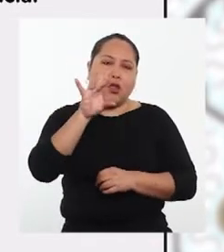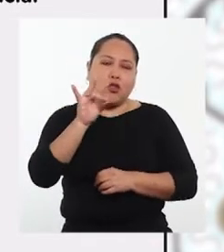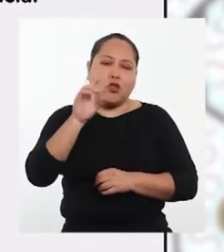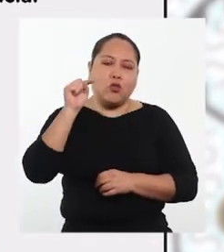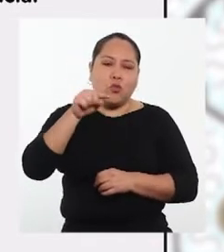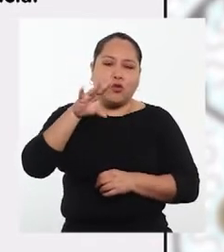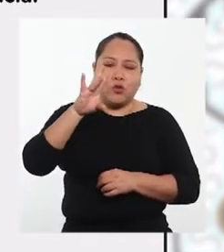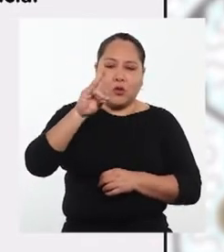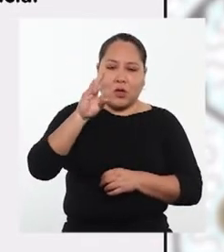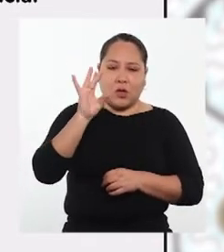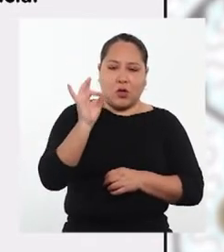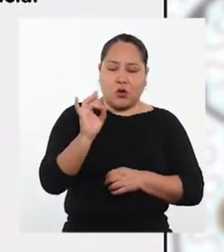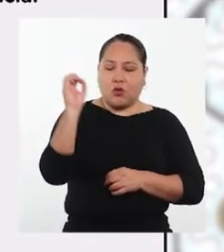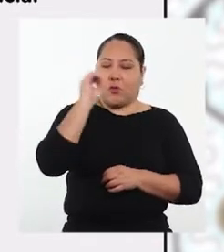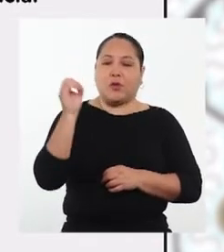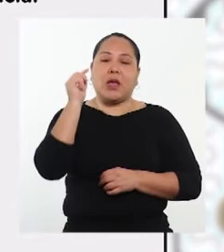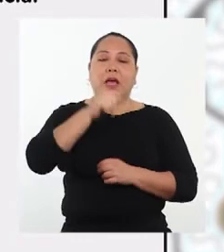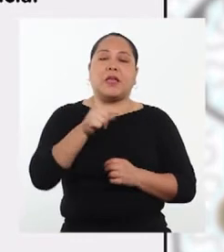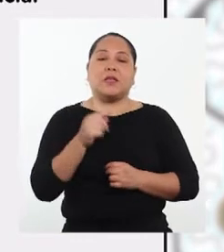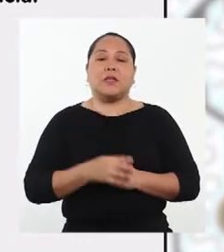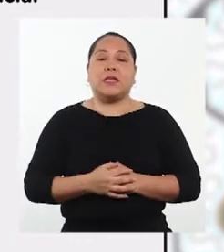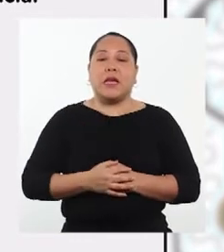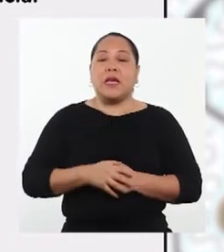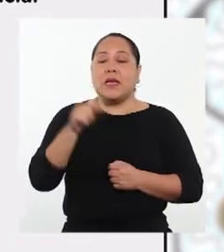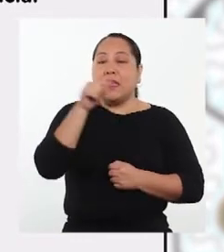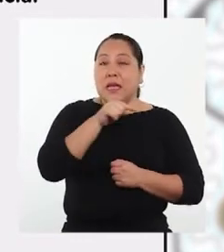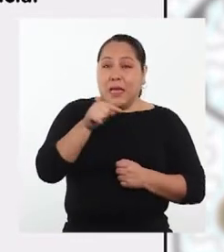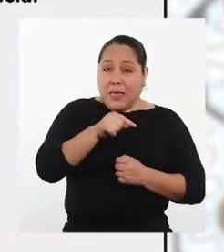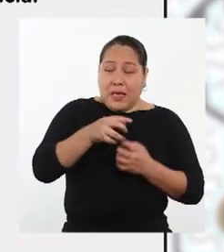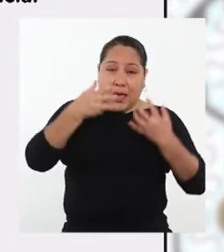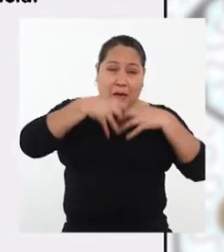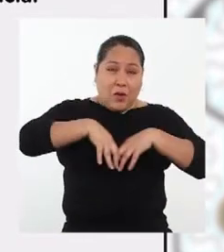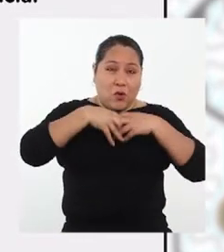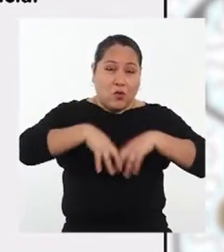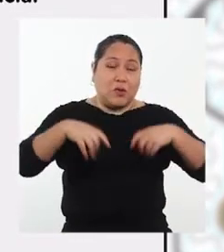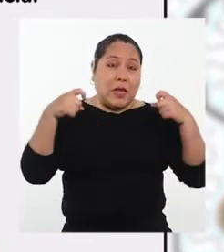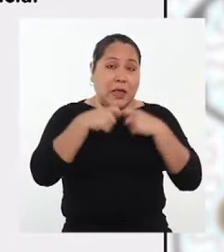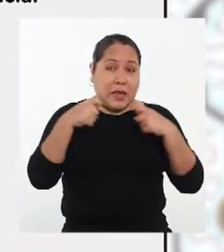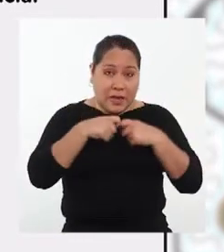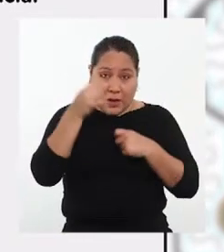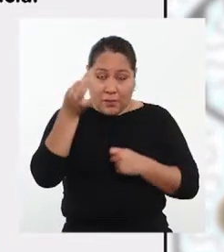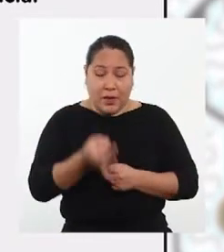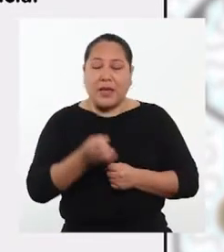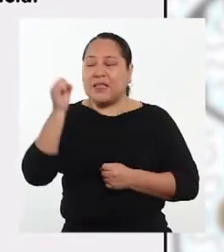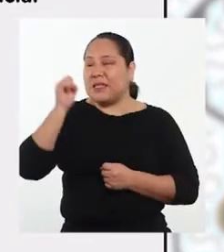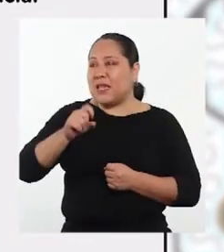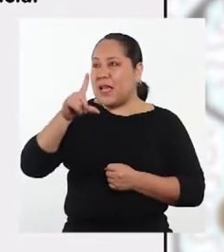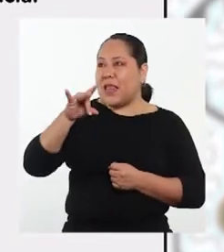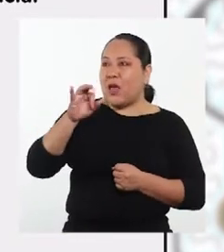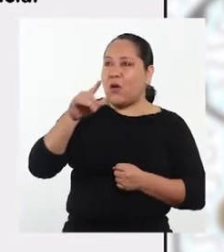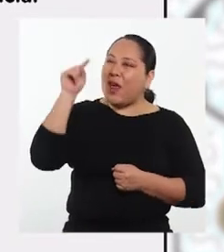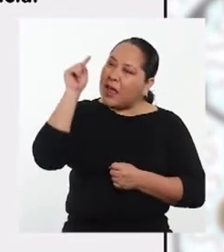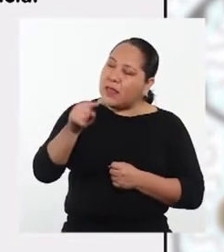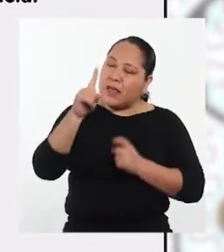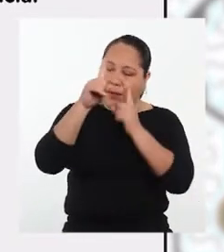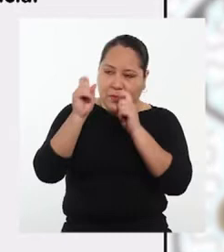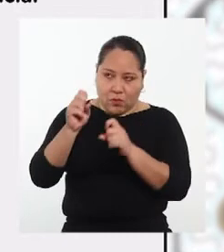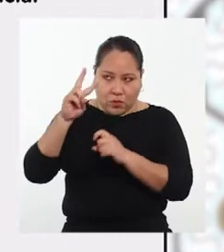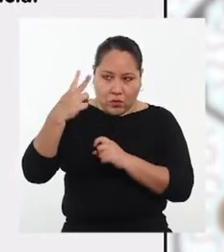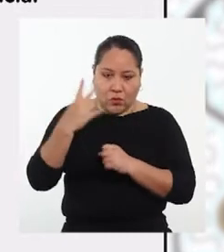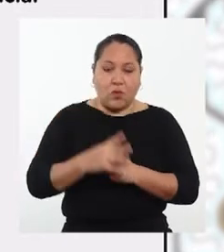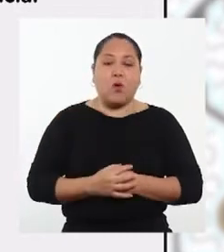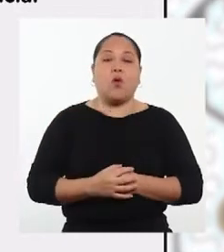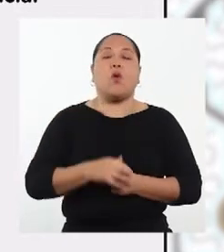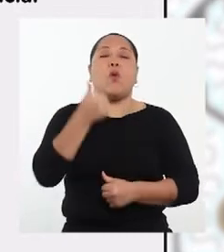28.78%? Esas serían las industrias de energía, ¿no? Así es, Laura. Te hago a ti la segunda pregunta